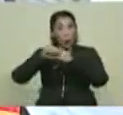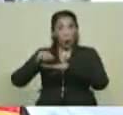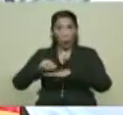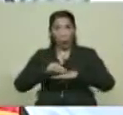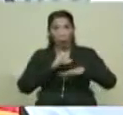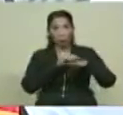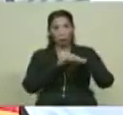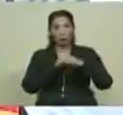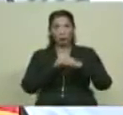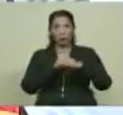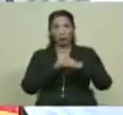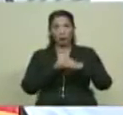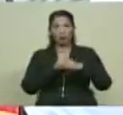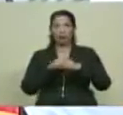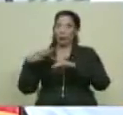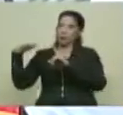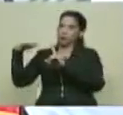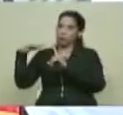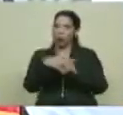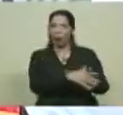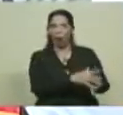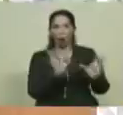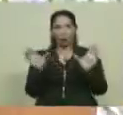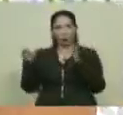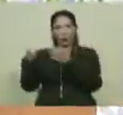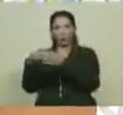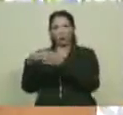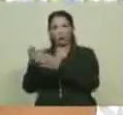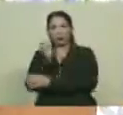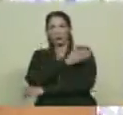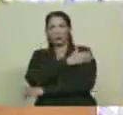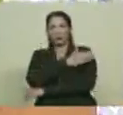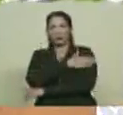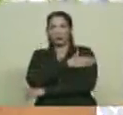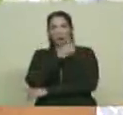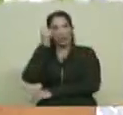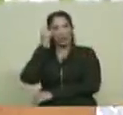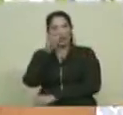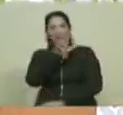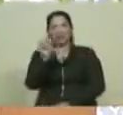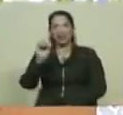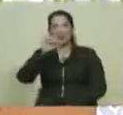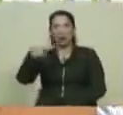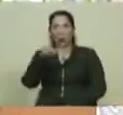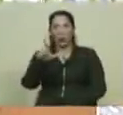de unos ataques de la derecha el día 30 de julio.